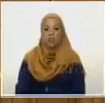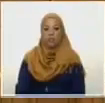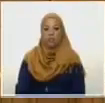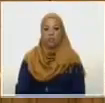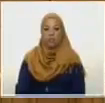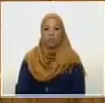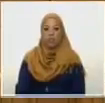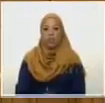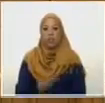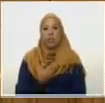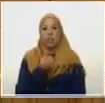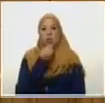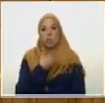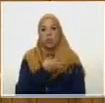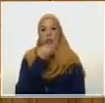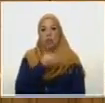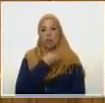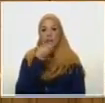Sí, buenas tardes,